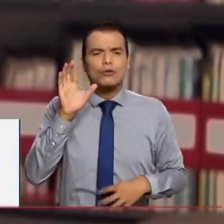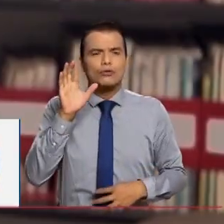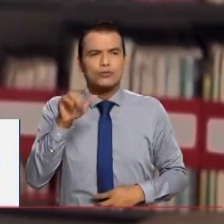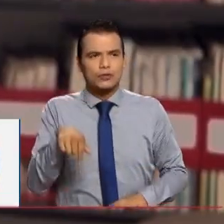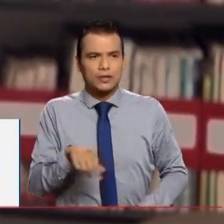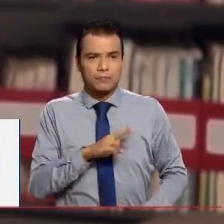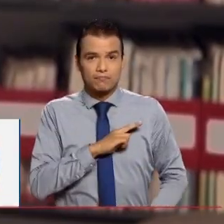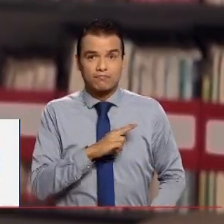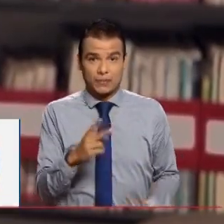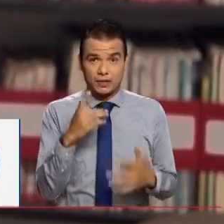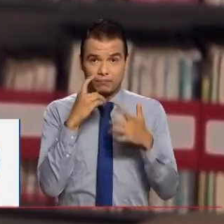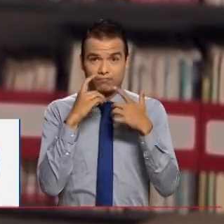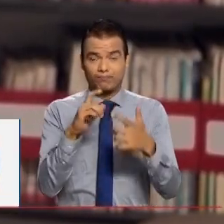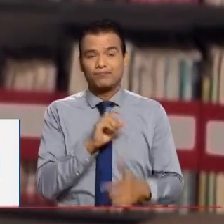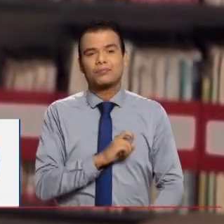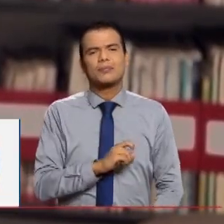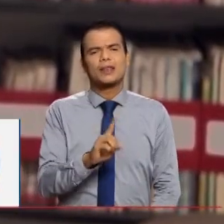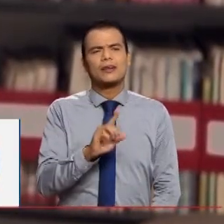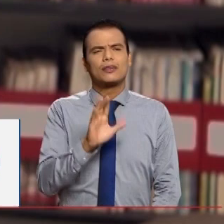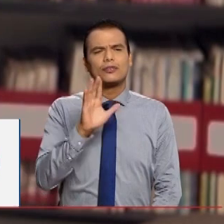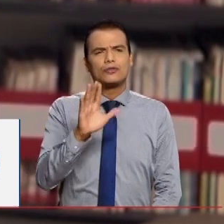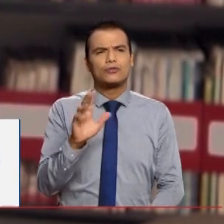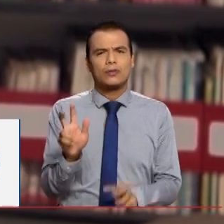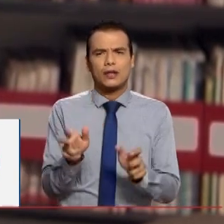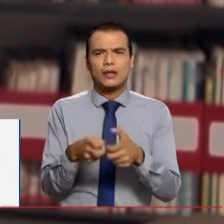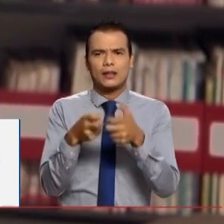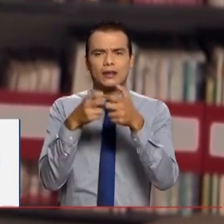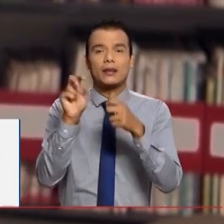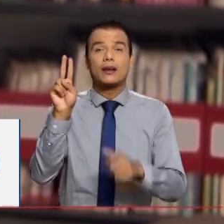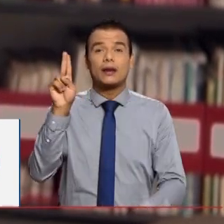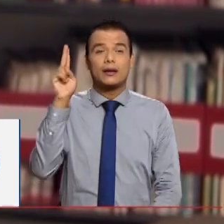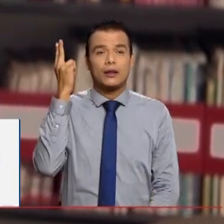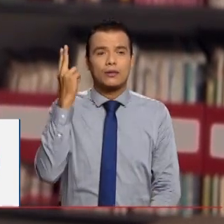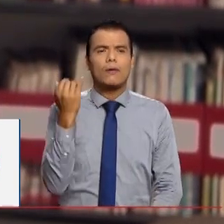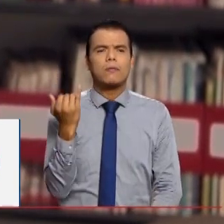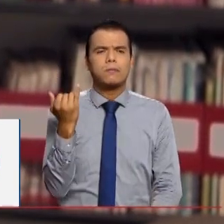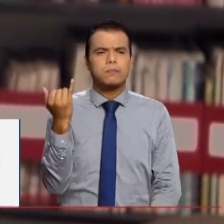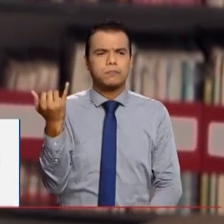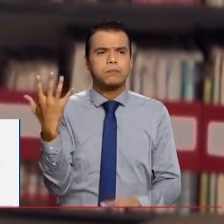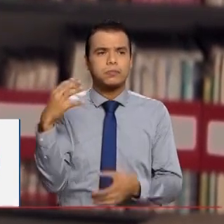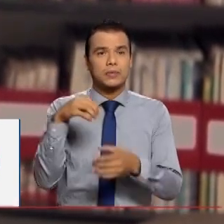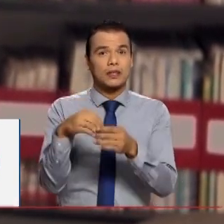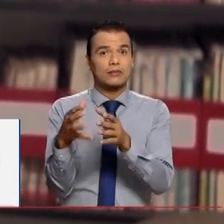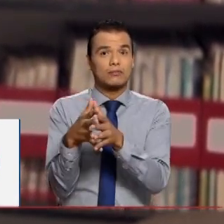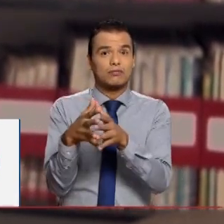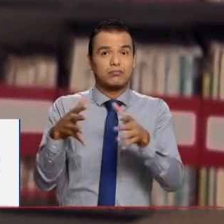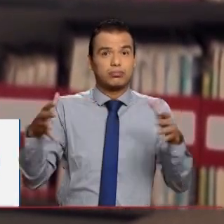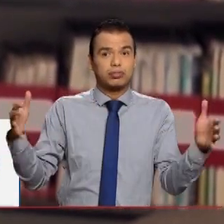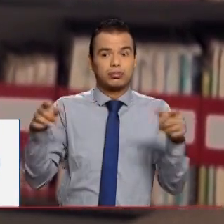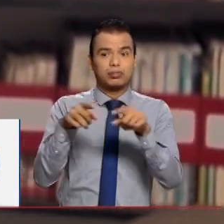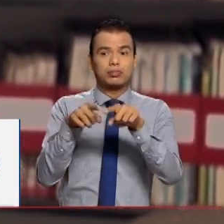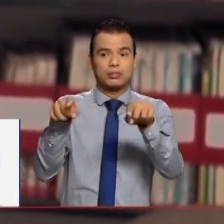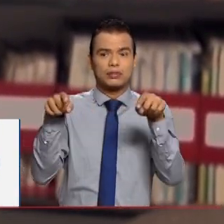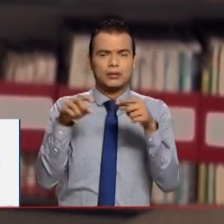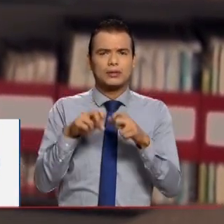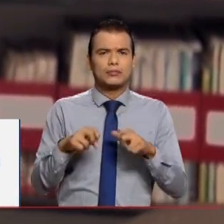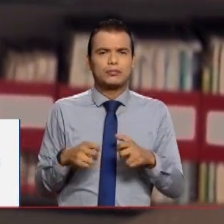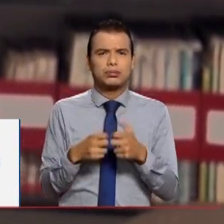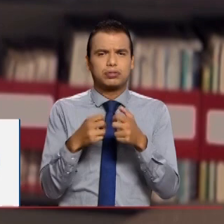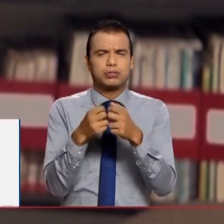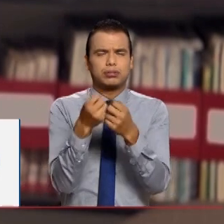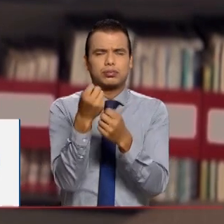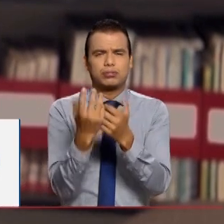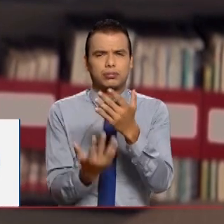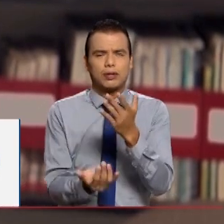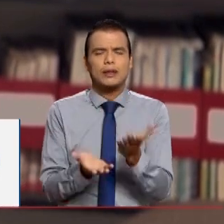Colombia líder en energías renovables se tiene la matriz energía energética más diversificada del país y